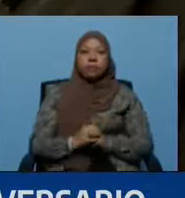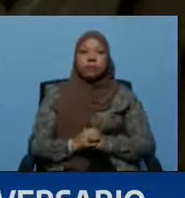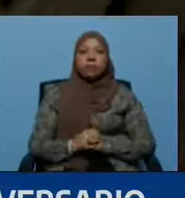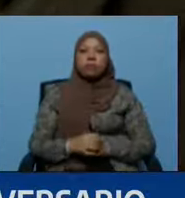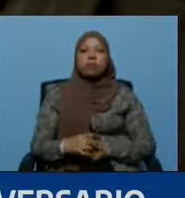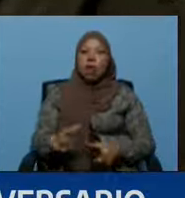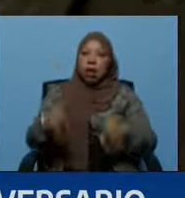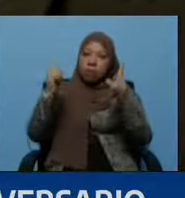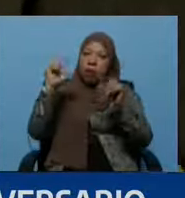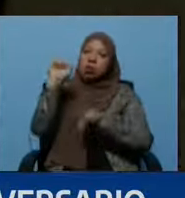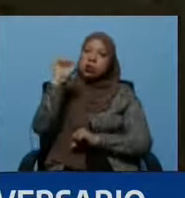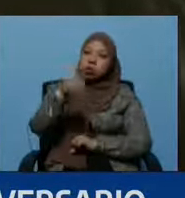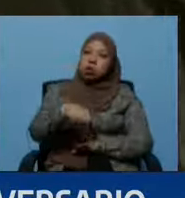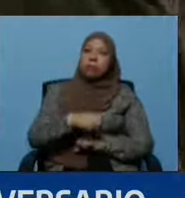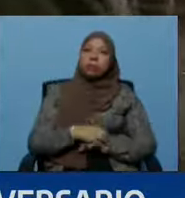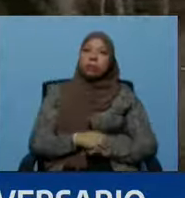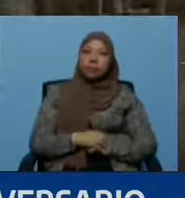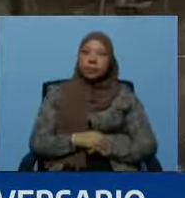Autorizado.